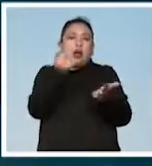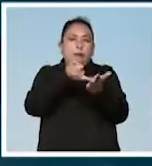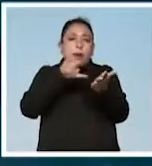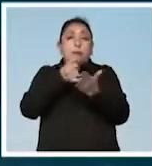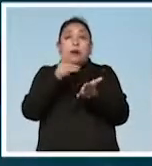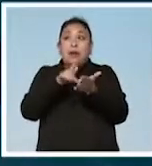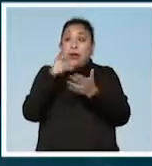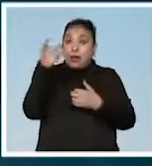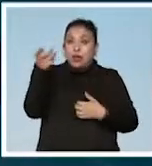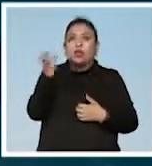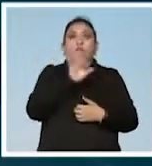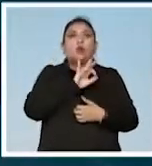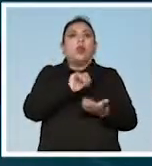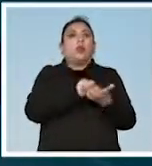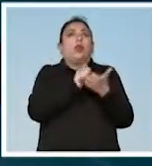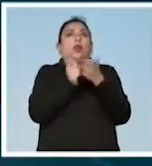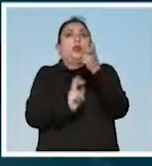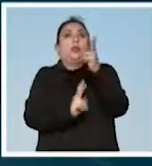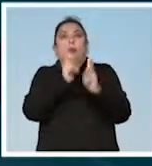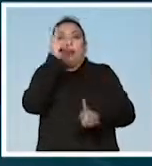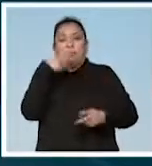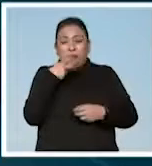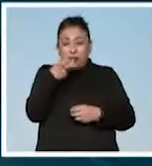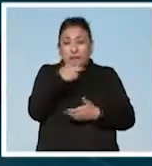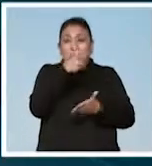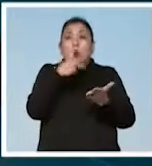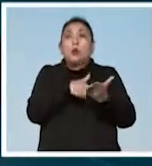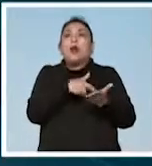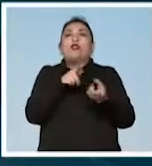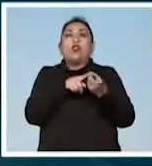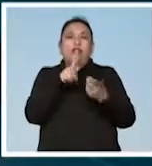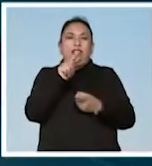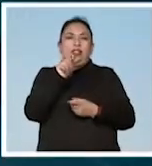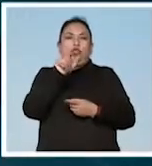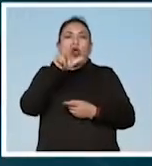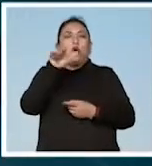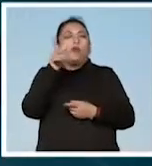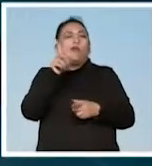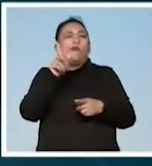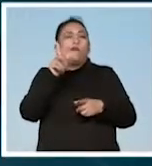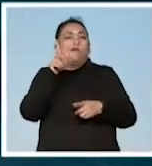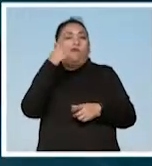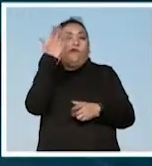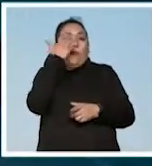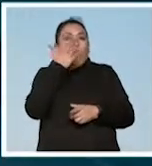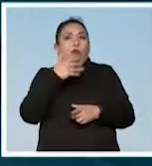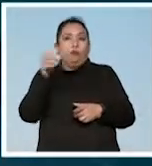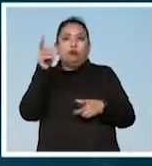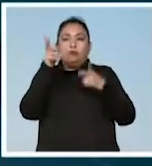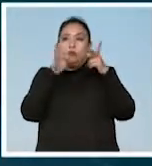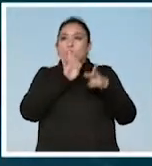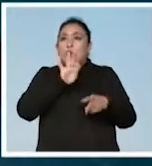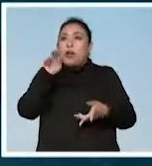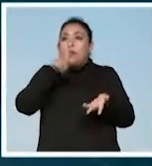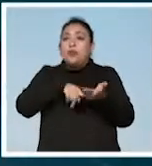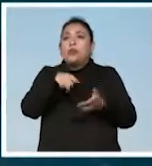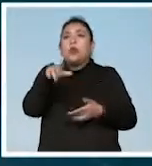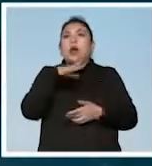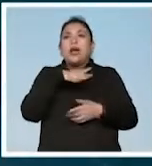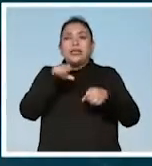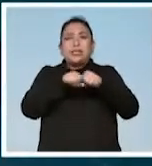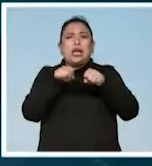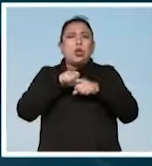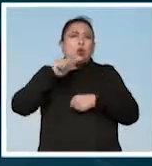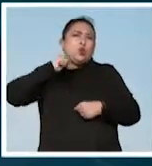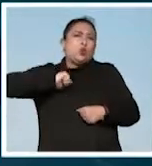el templo se hizo próspero. Este templo se encuentra en Tokio, es muy famoso y se puede visitar. En él encontrarás el salón